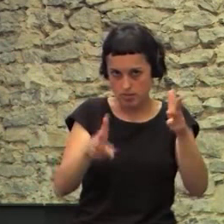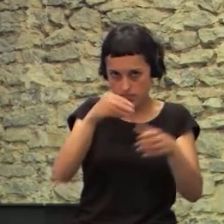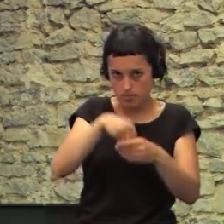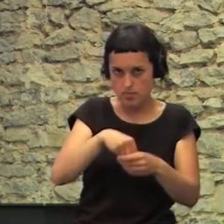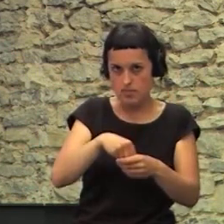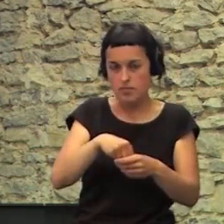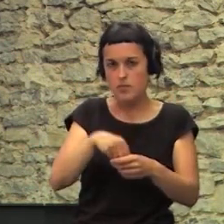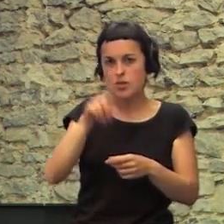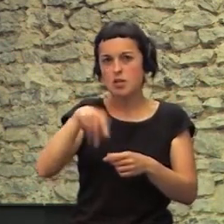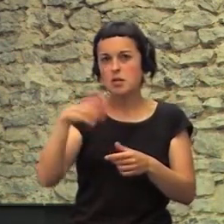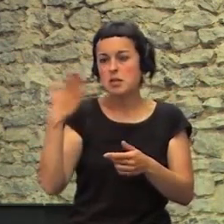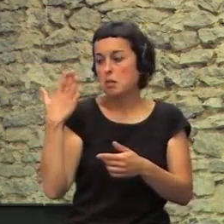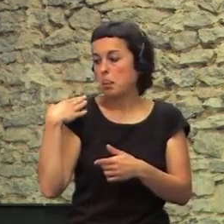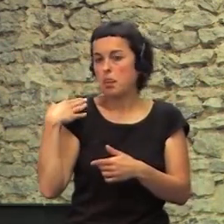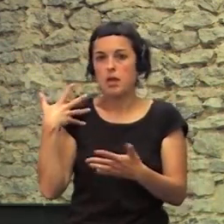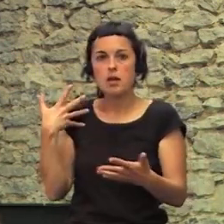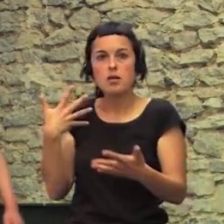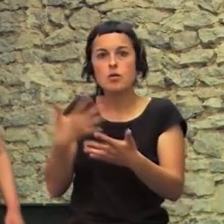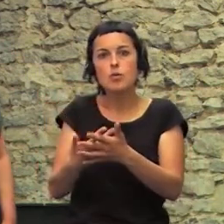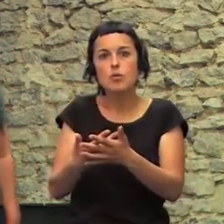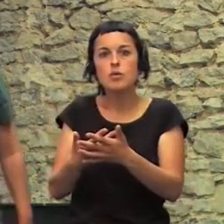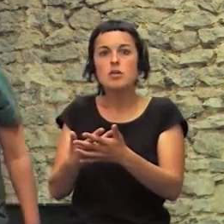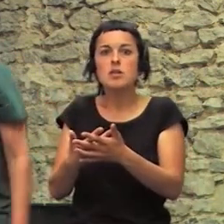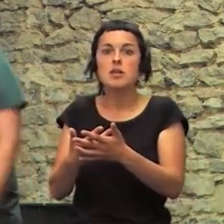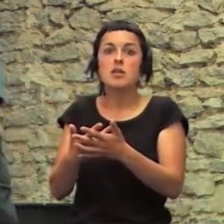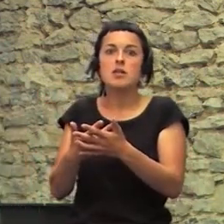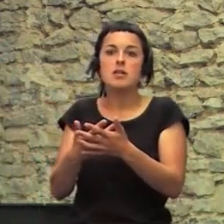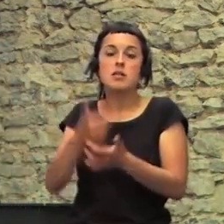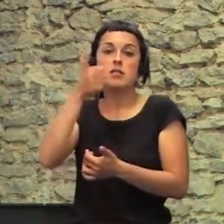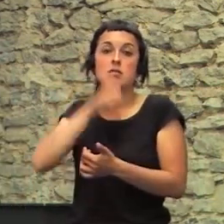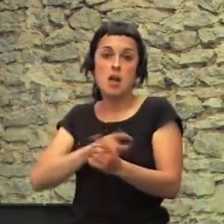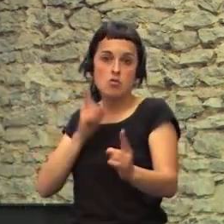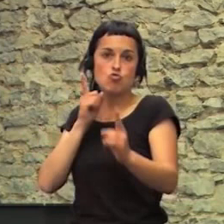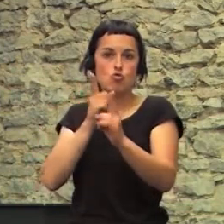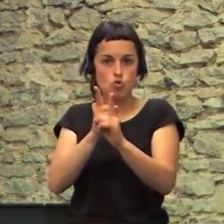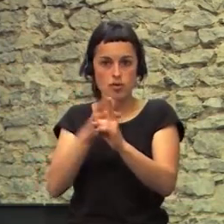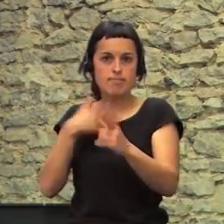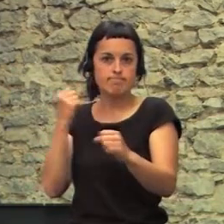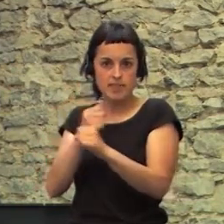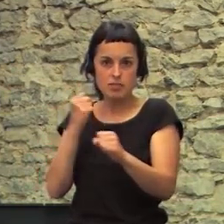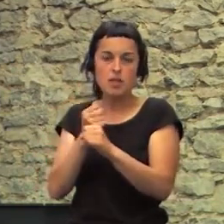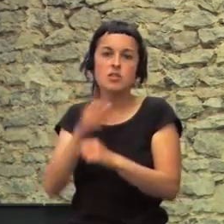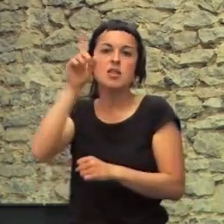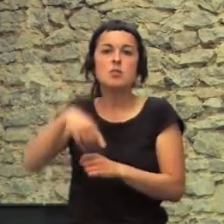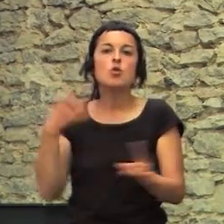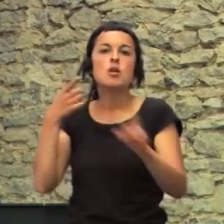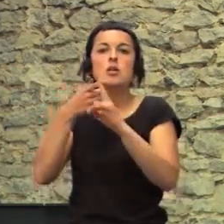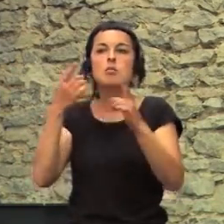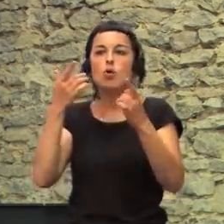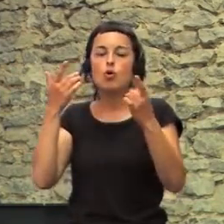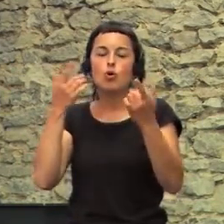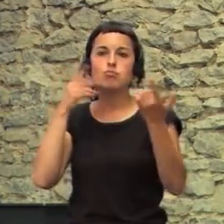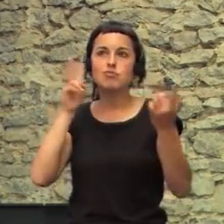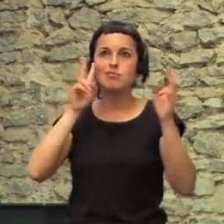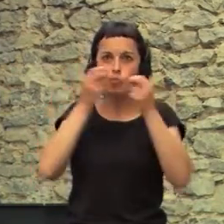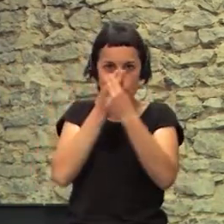Y principalmente trabajamos contra la transfobia y la transmisoginia y por la visibilización. Y nada, y bueno, voy a